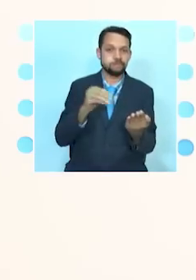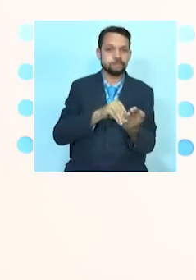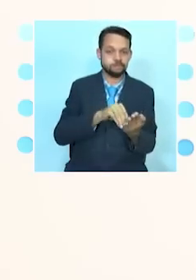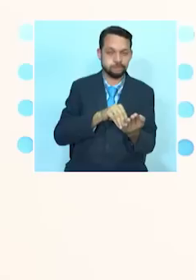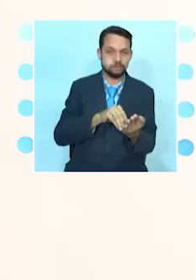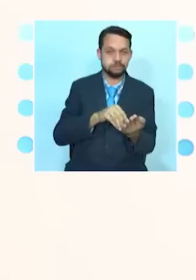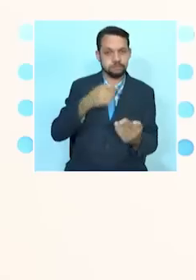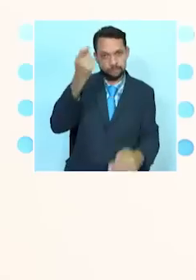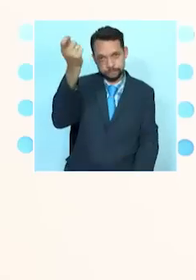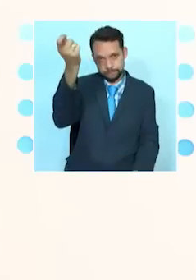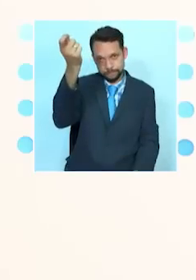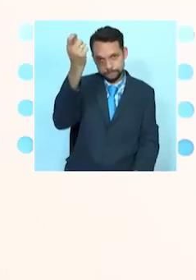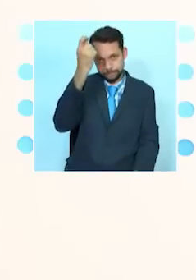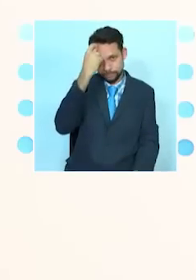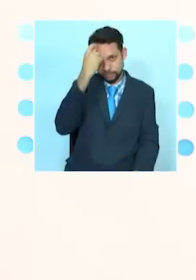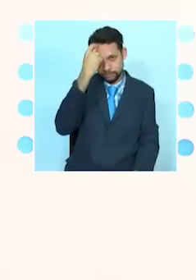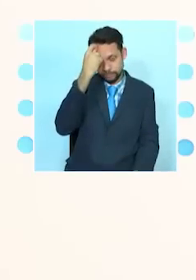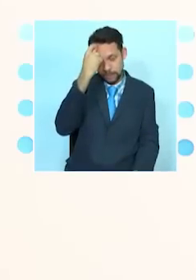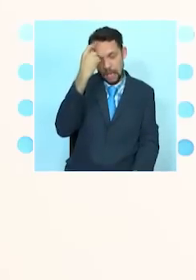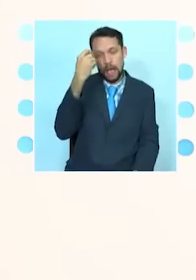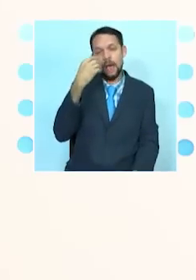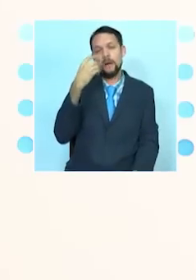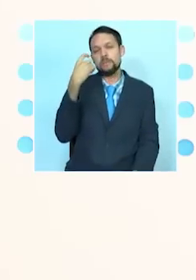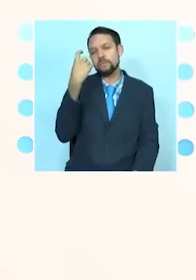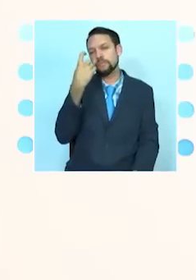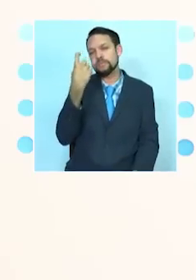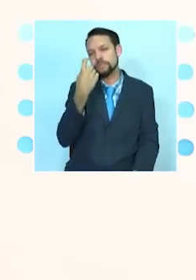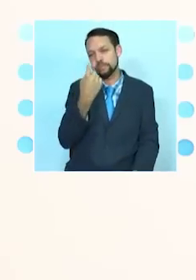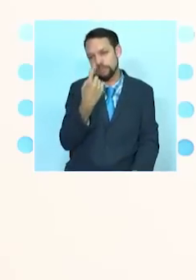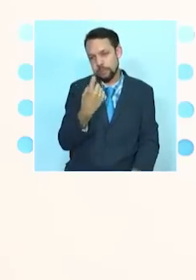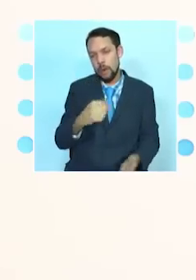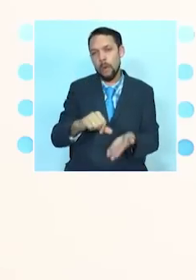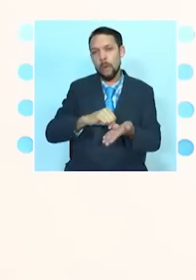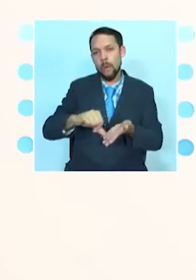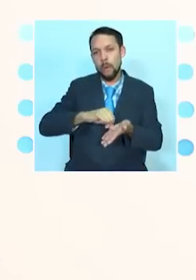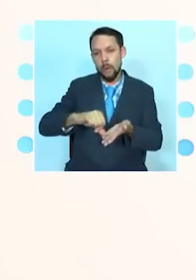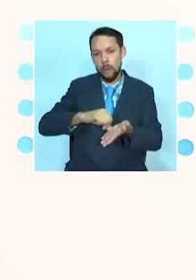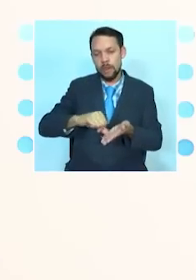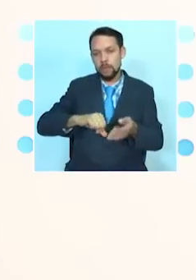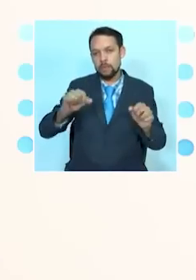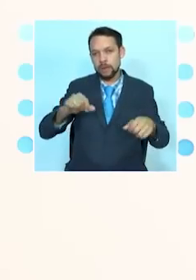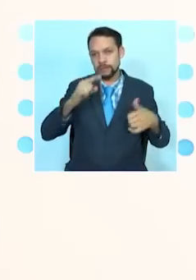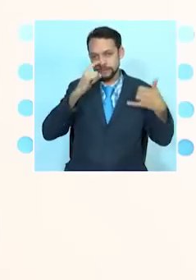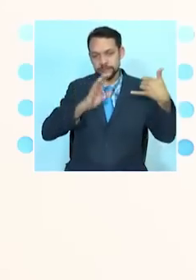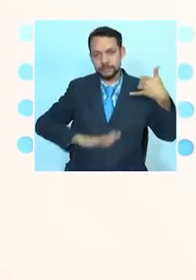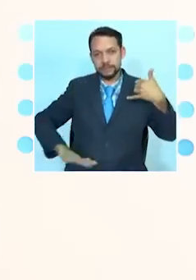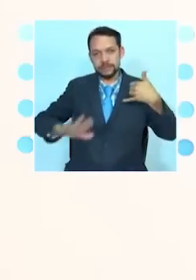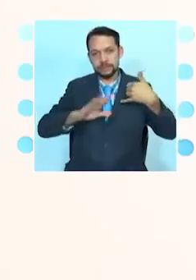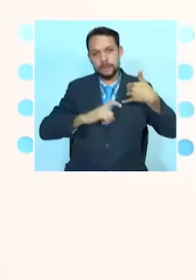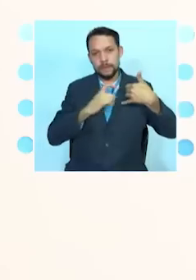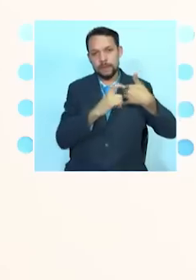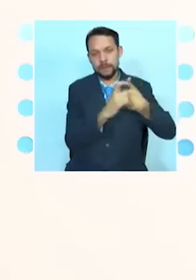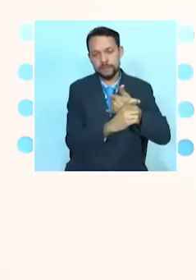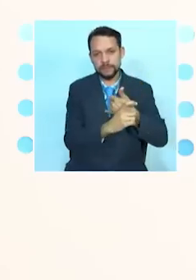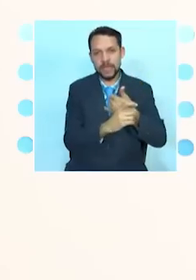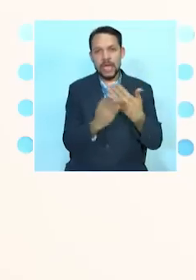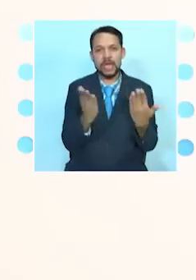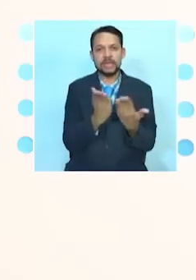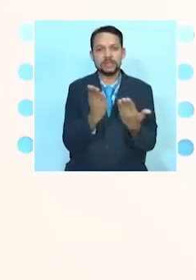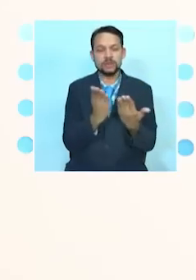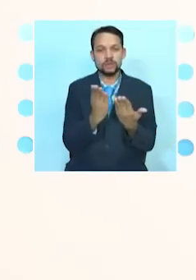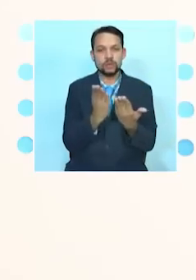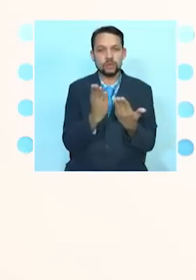cuanto al título y lo puedan Buscar por ahora en la librería nacional en todo el país educación colapso mental